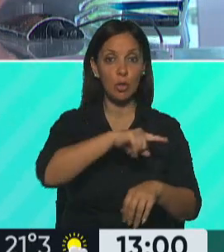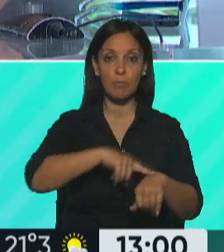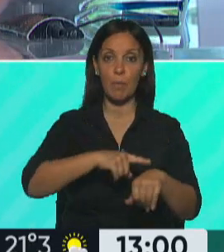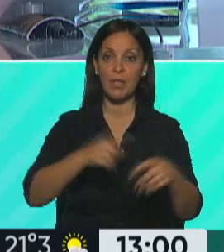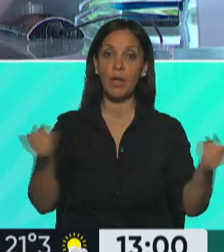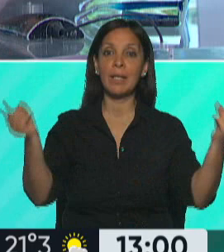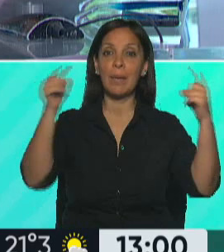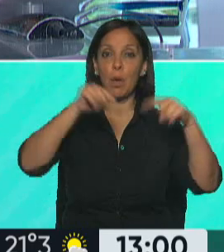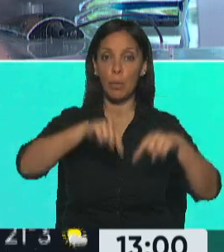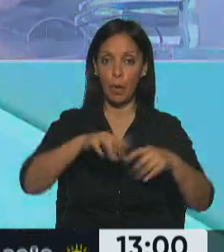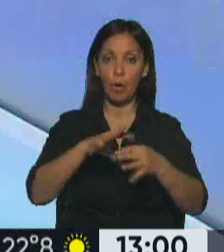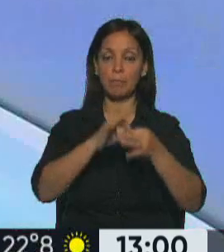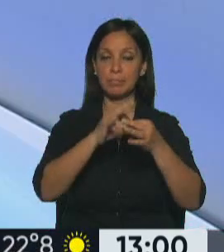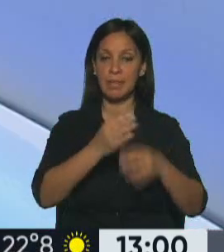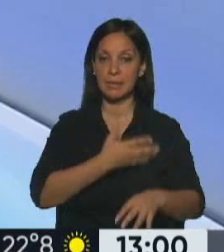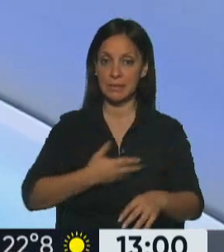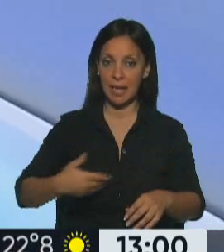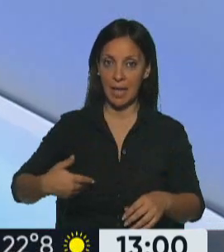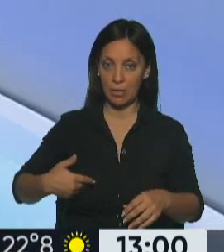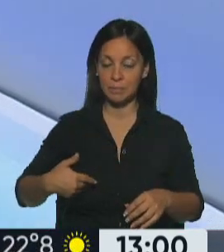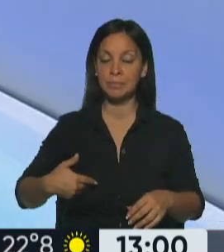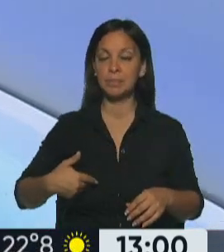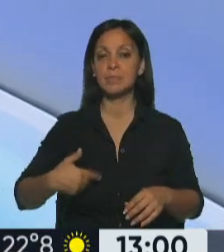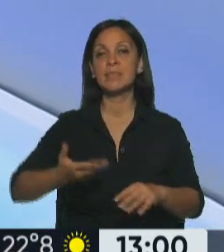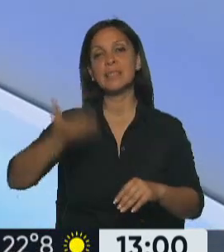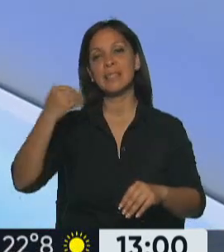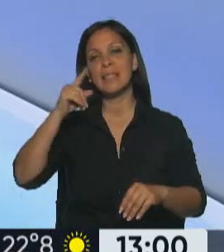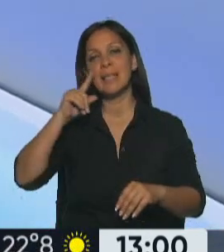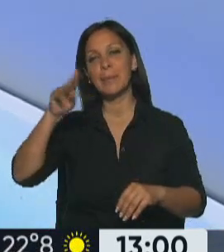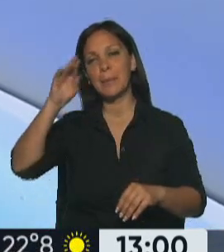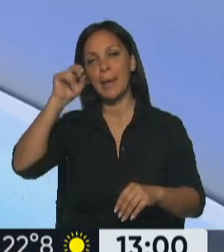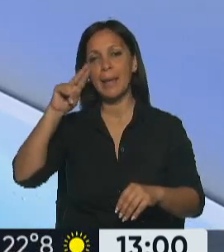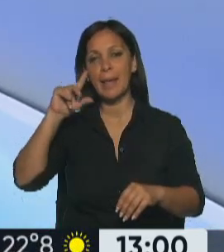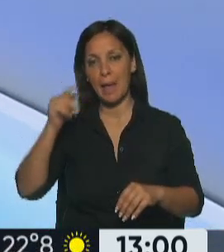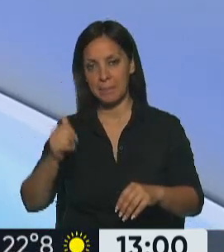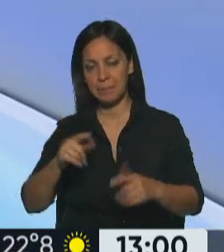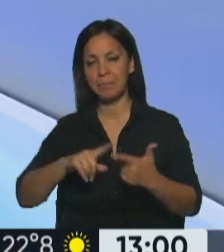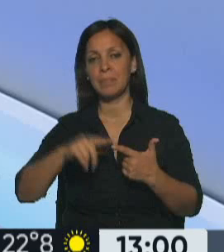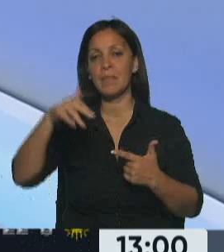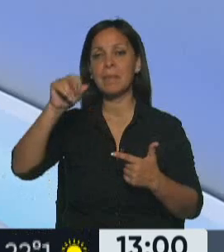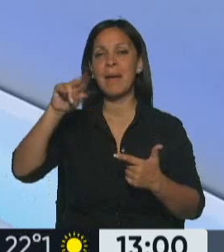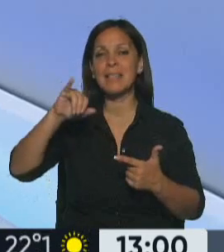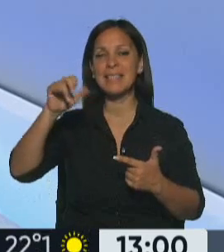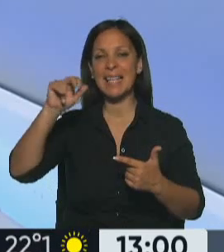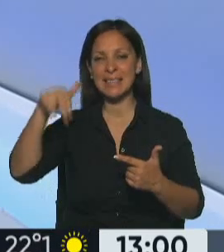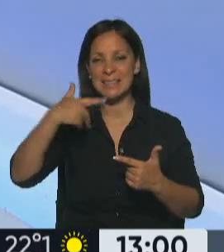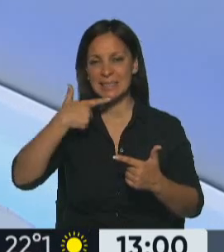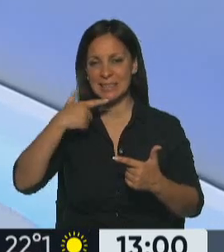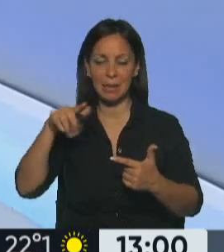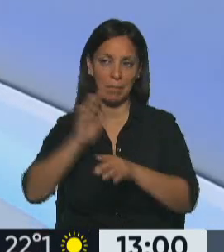la gestión Privada recordemos de iberia primero la empresa española después de marsans que fue prácticamente un